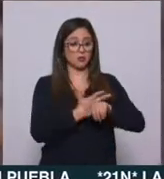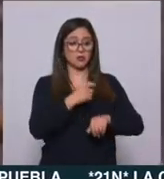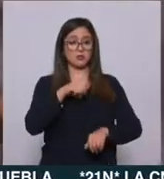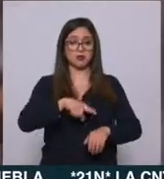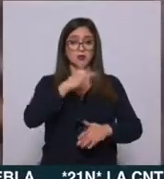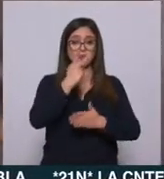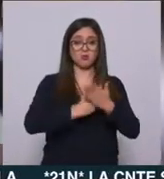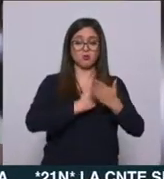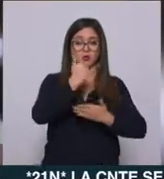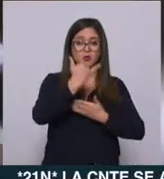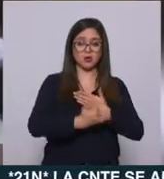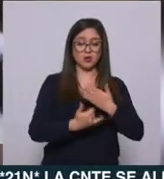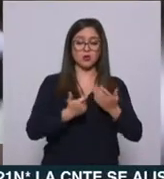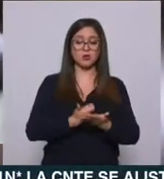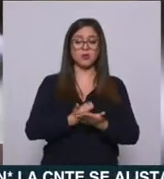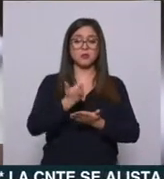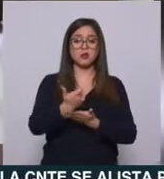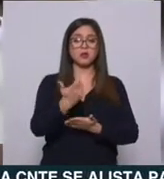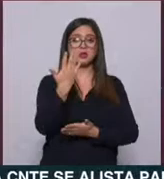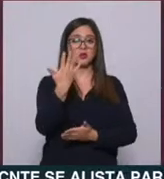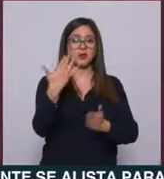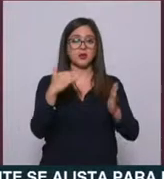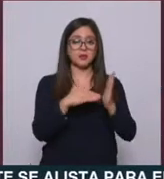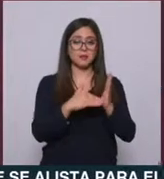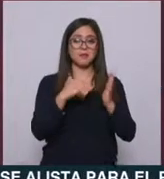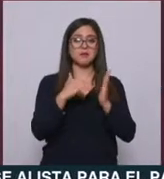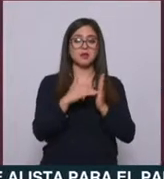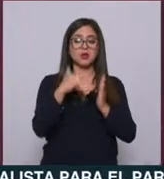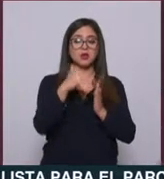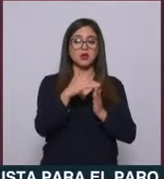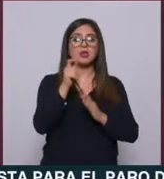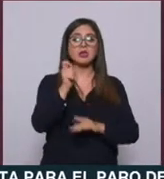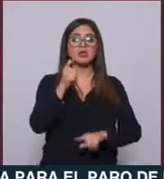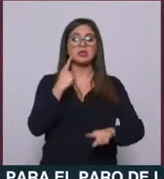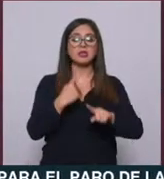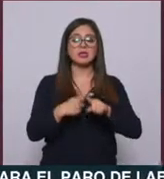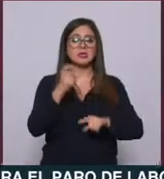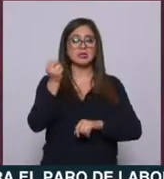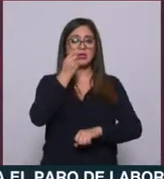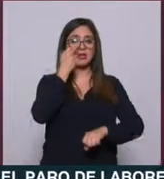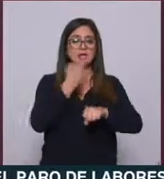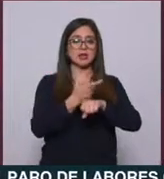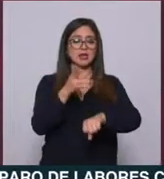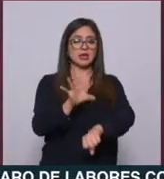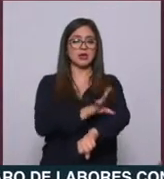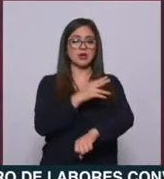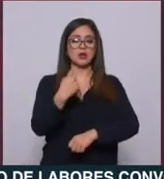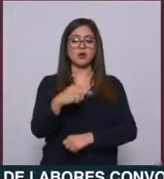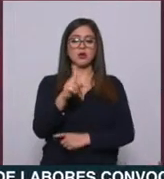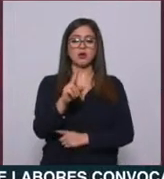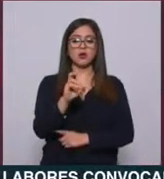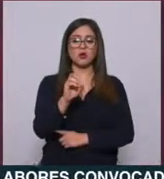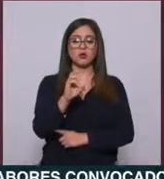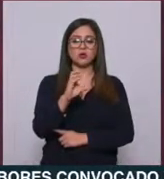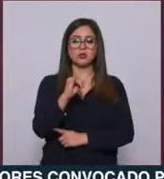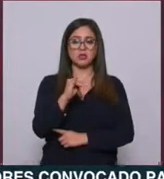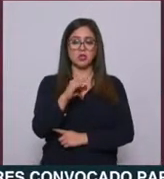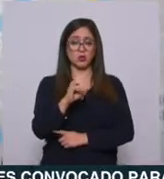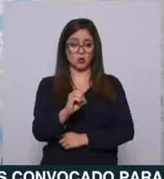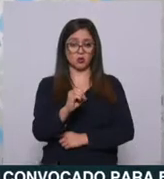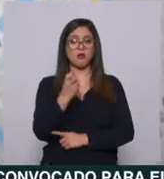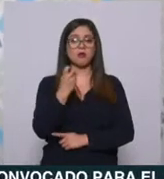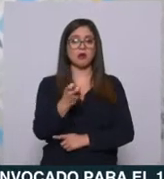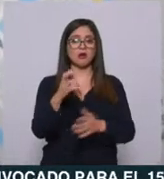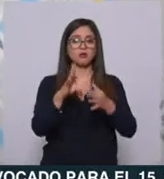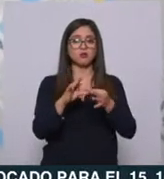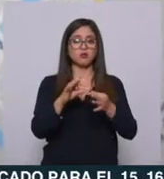año se destinaron 50,000 millones de pesos, estará a cargo de la secretaria de Energía, Rocío Nale García, quien dio a conocer que